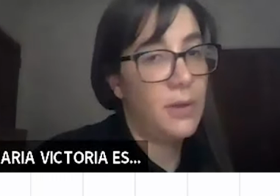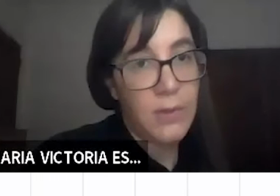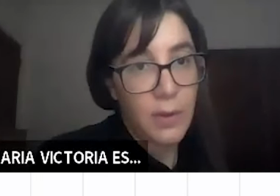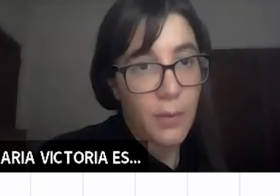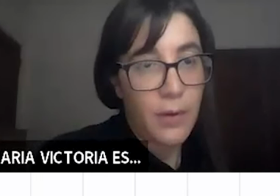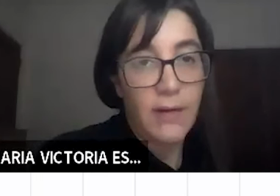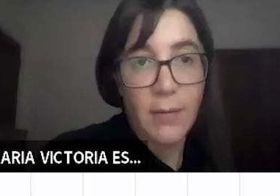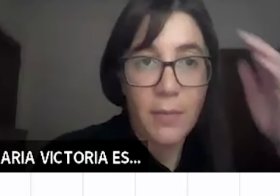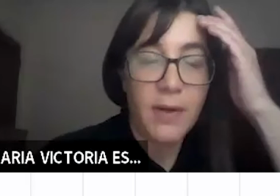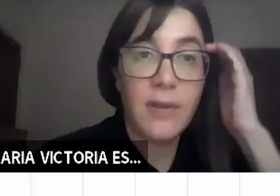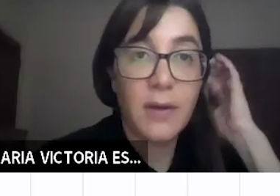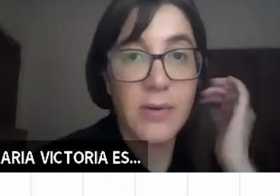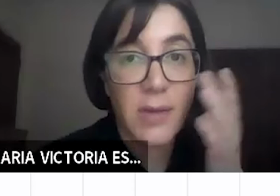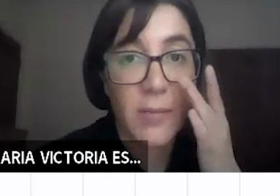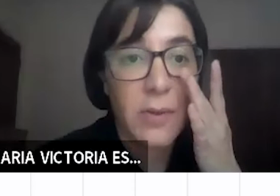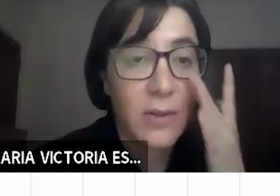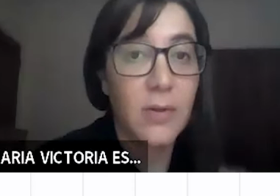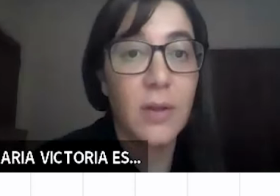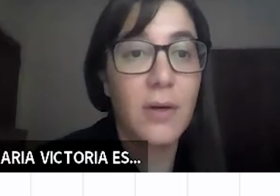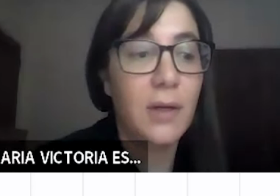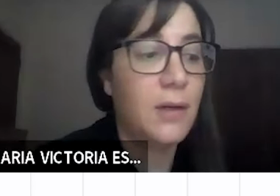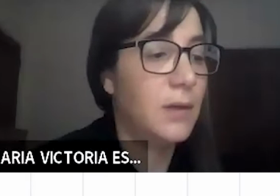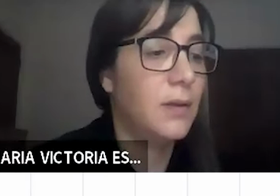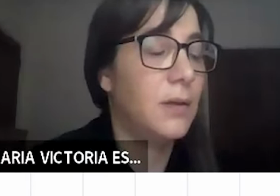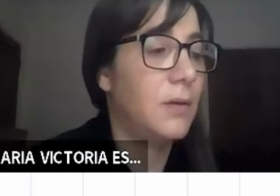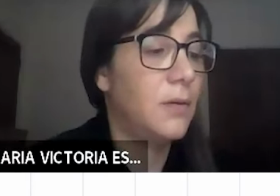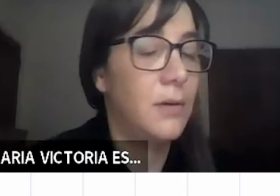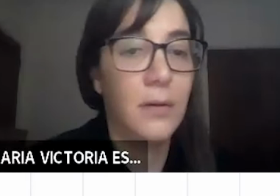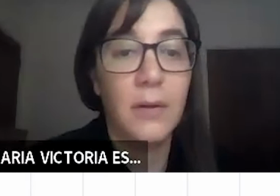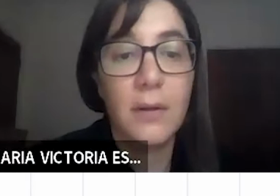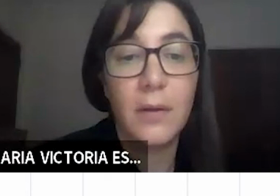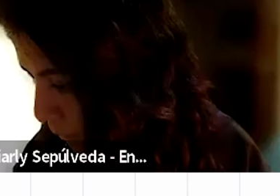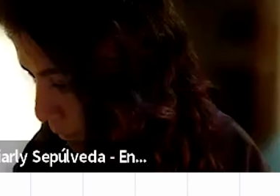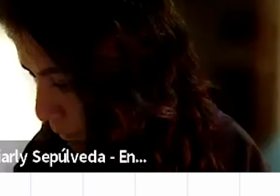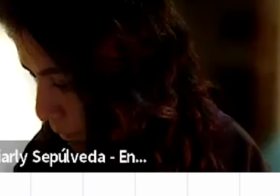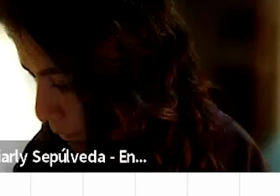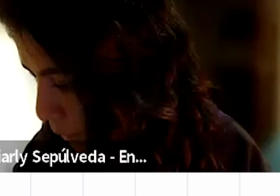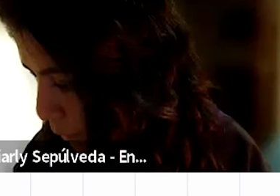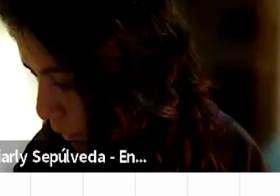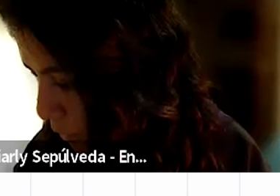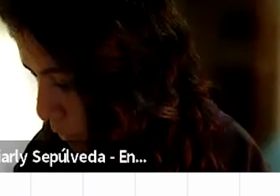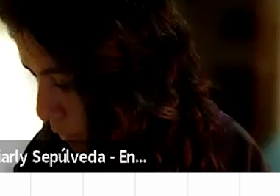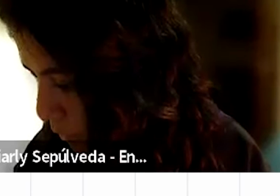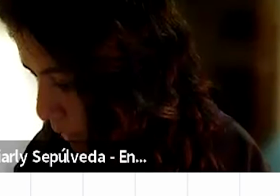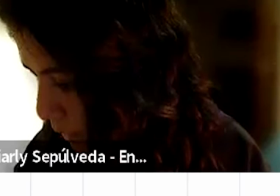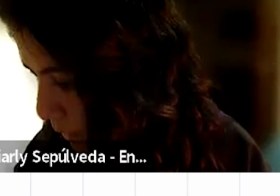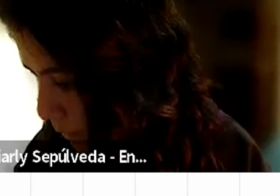Porque por último, si no después lo grabamos para el video, pero si hay una persona sorda ahora, hay que tenerlo. Sí, estamos en